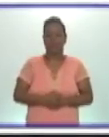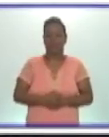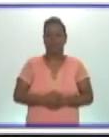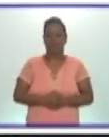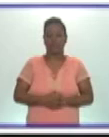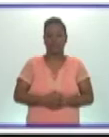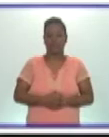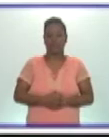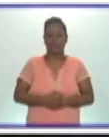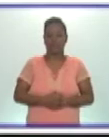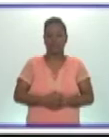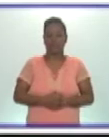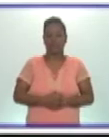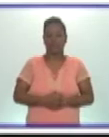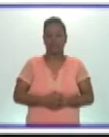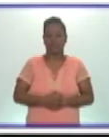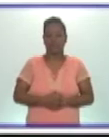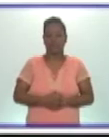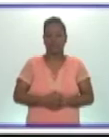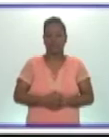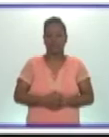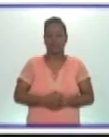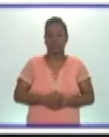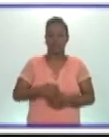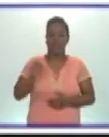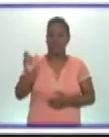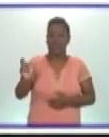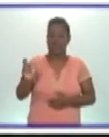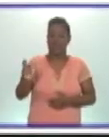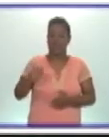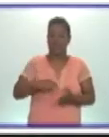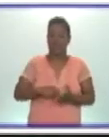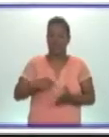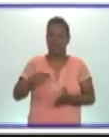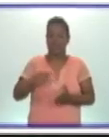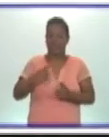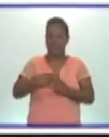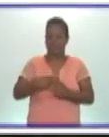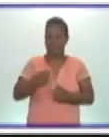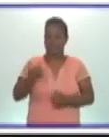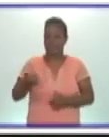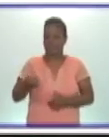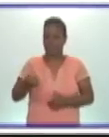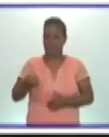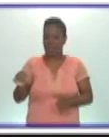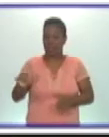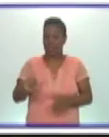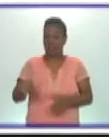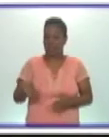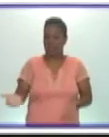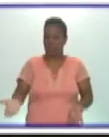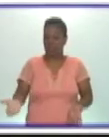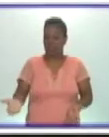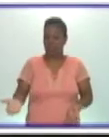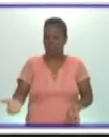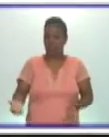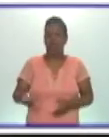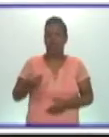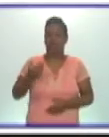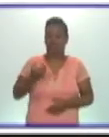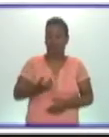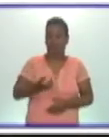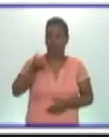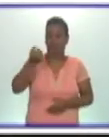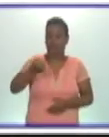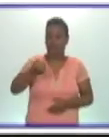Y ahora multiplicamos las partes literales agrupando variables iguales. Al cuadrado por